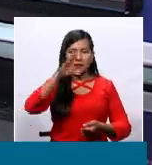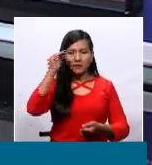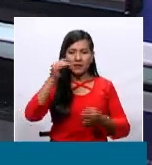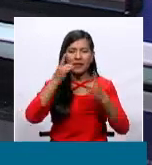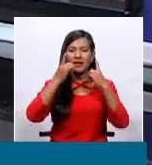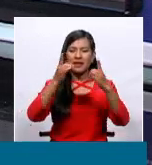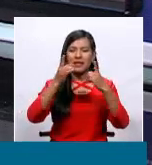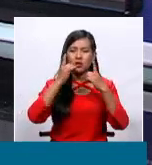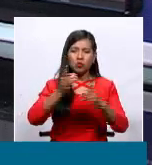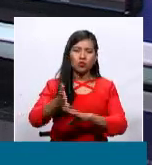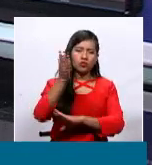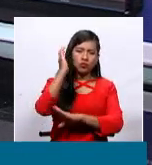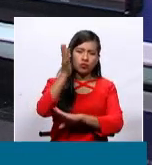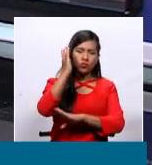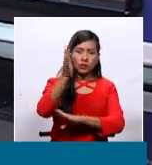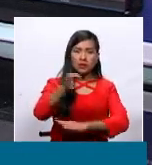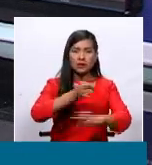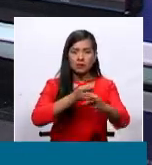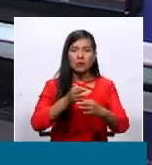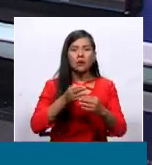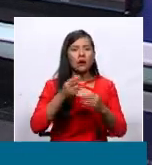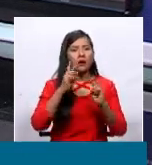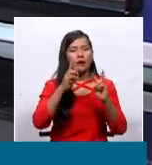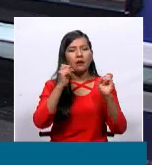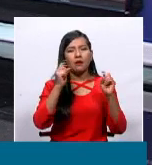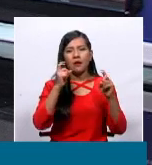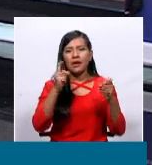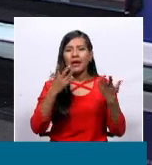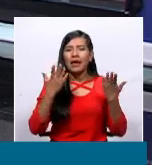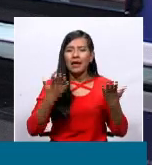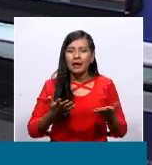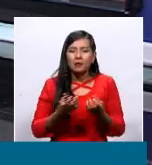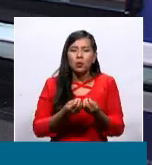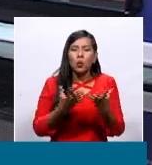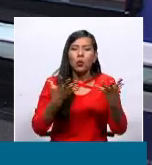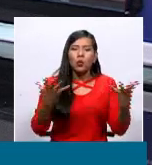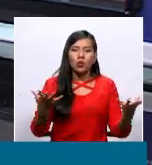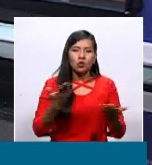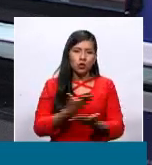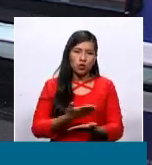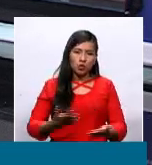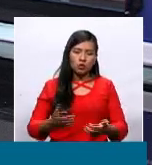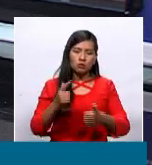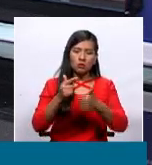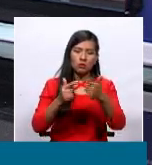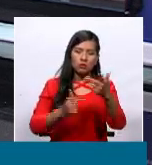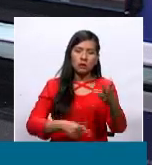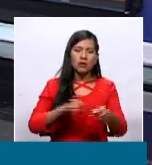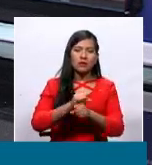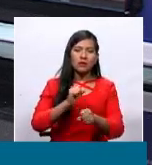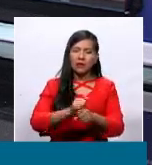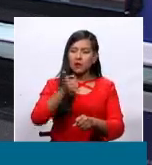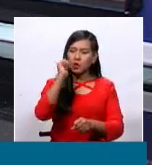ha demostrado que hay muchísimas cosas que se llevan adelante en el día a día en la gestión pública.